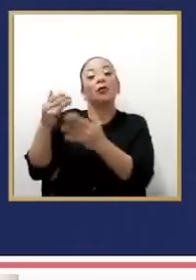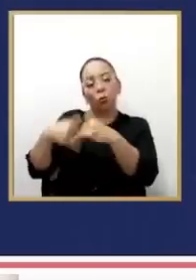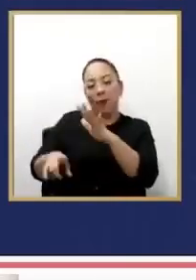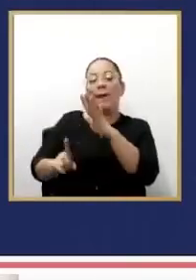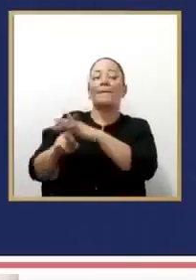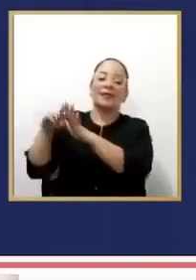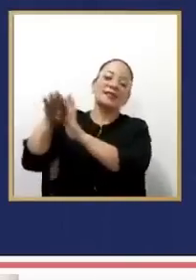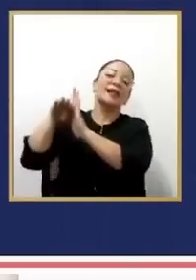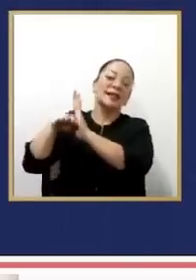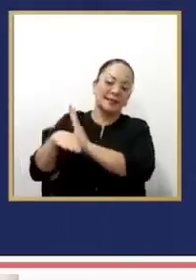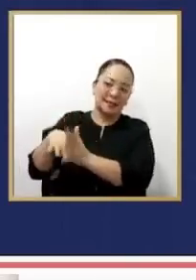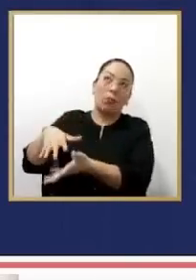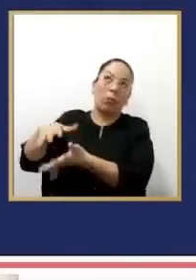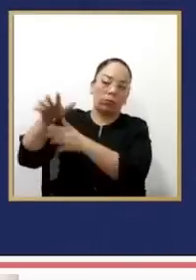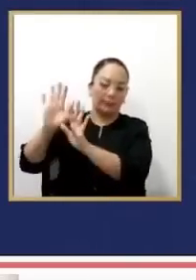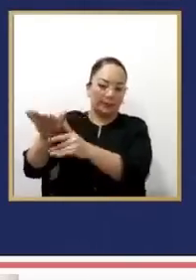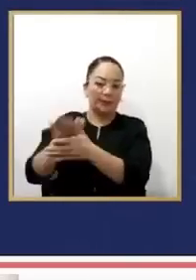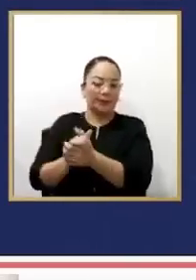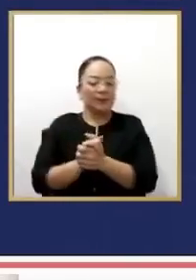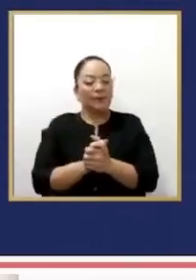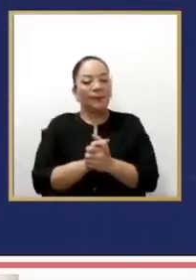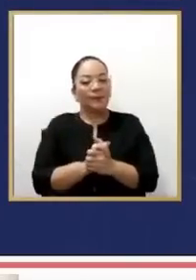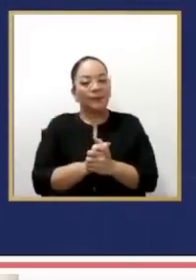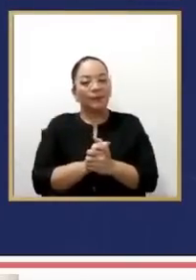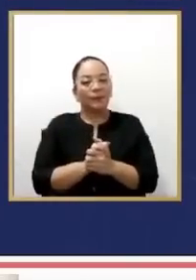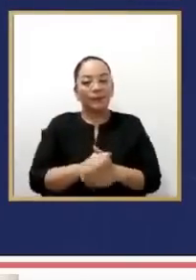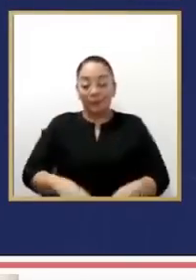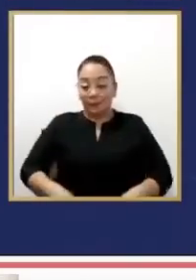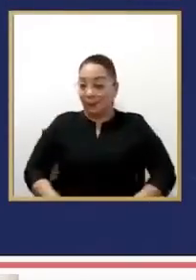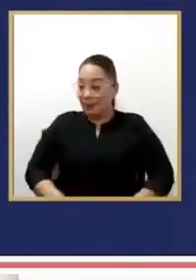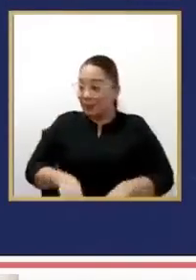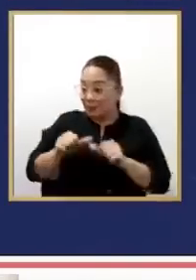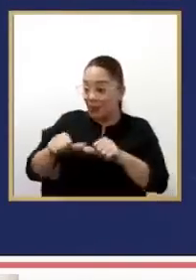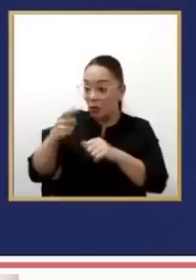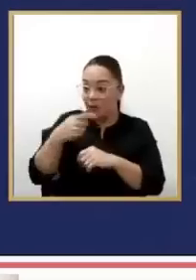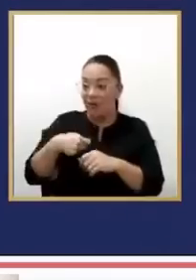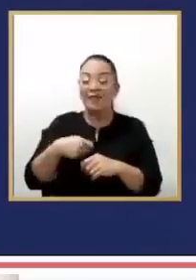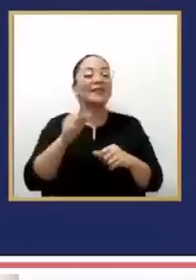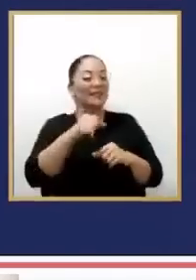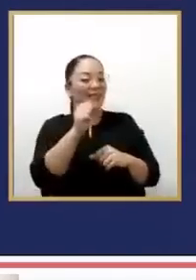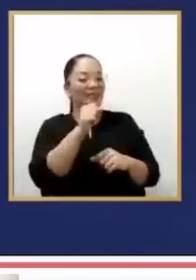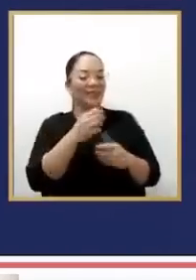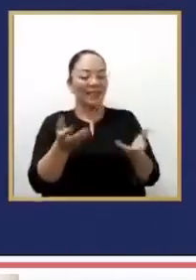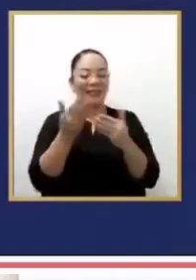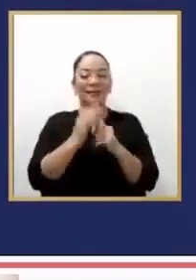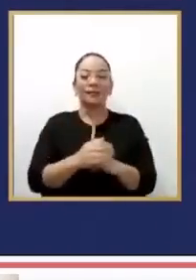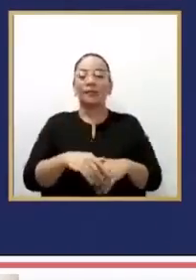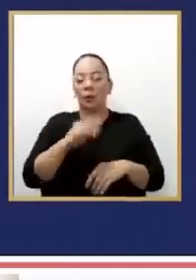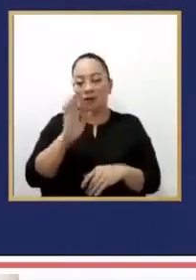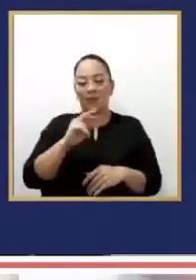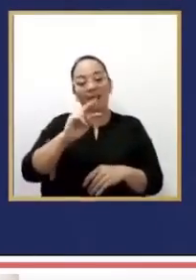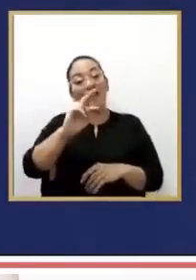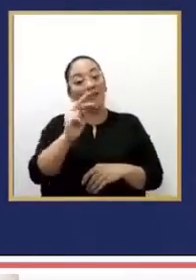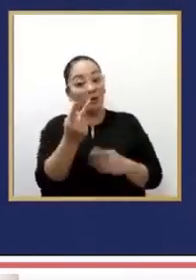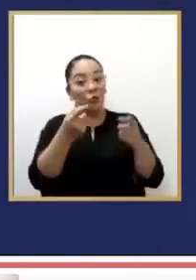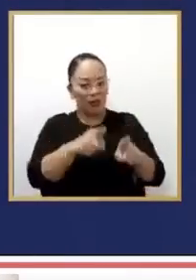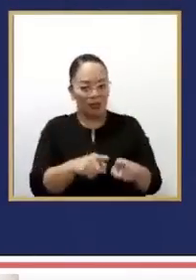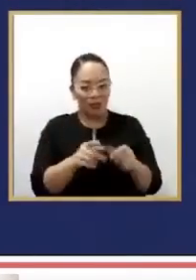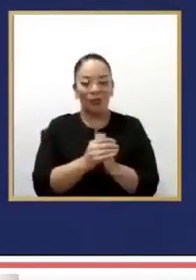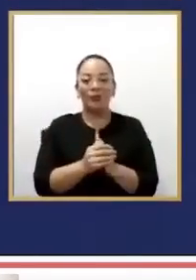lista para hacer bulto. ¿Sigo, presidente? Dele, Vamos con el segundo. El segundo también,